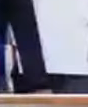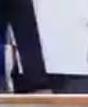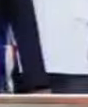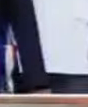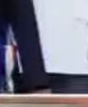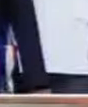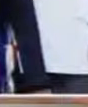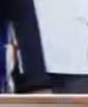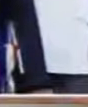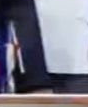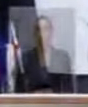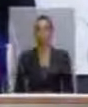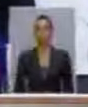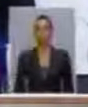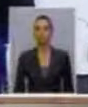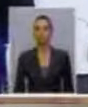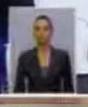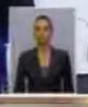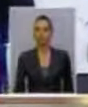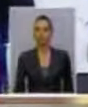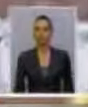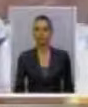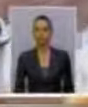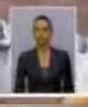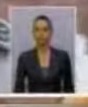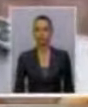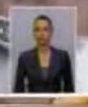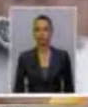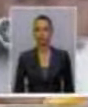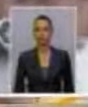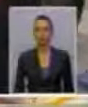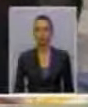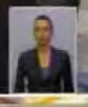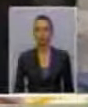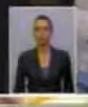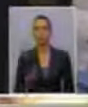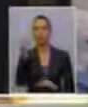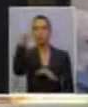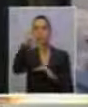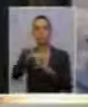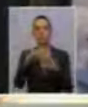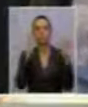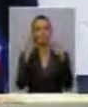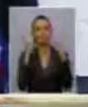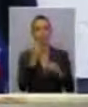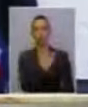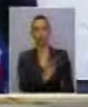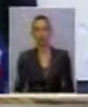Thank you.